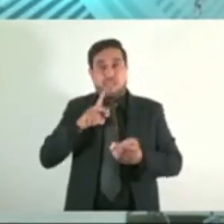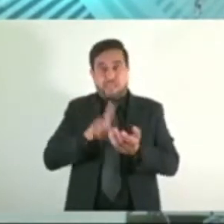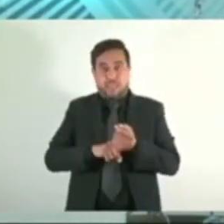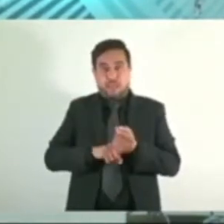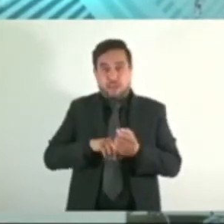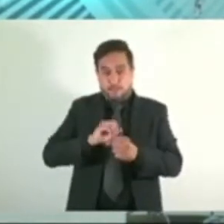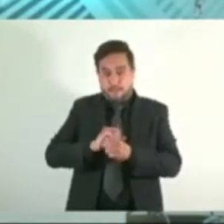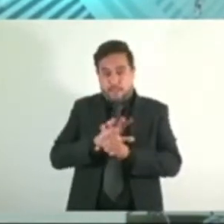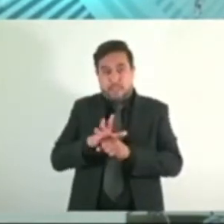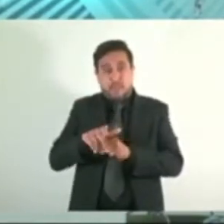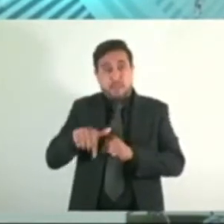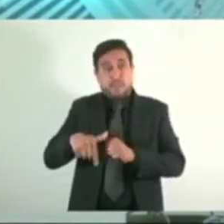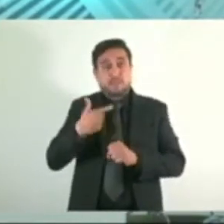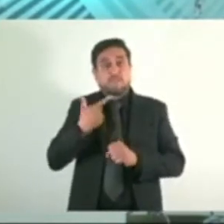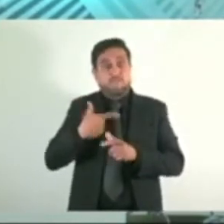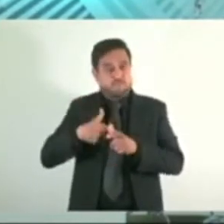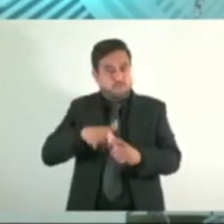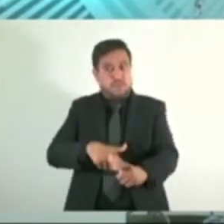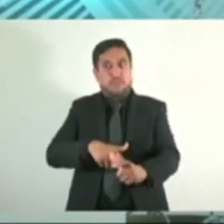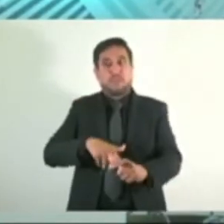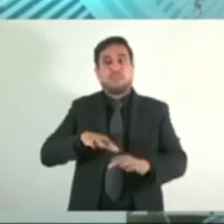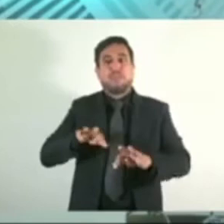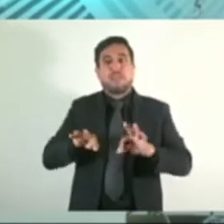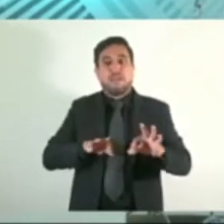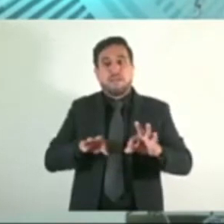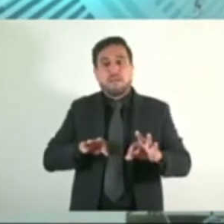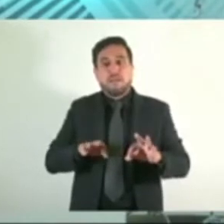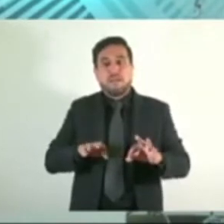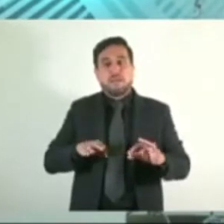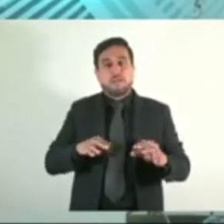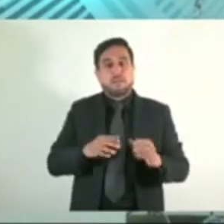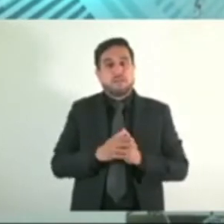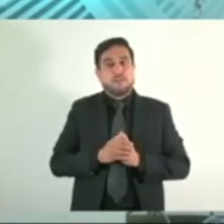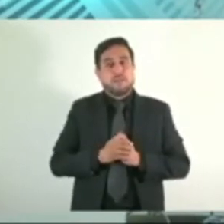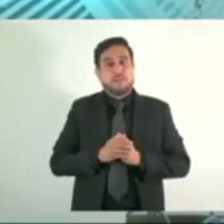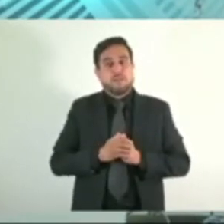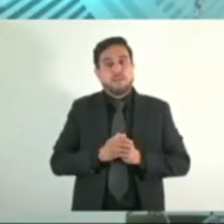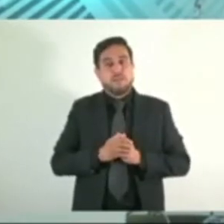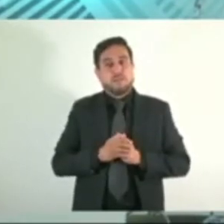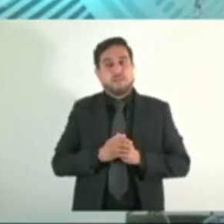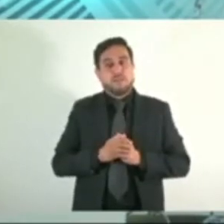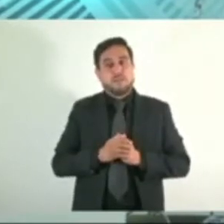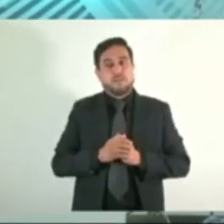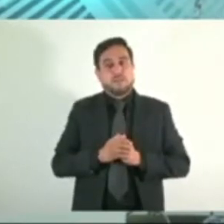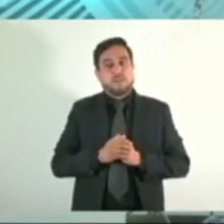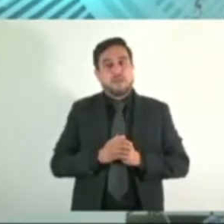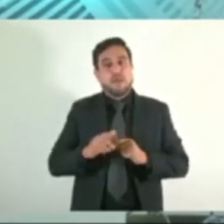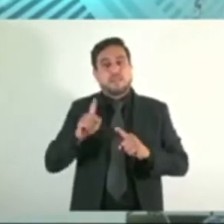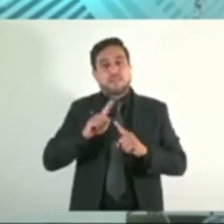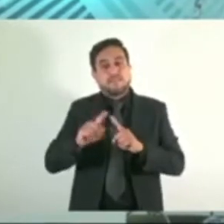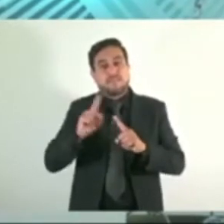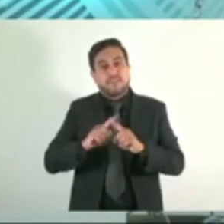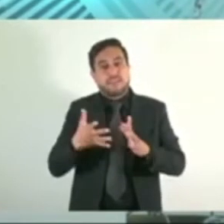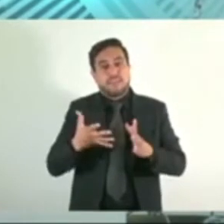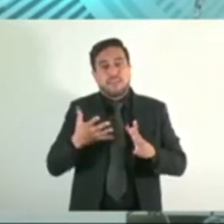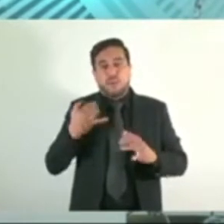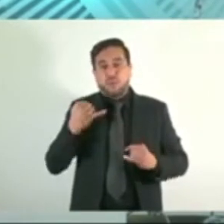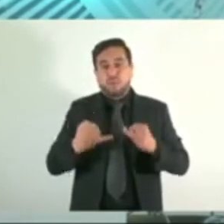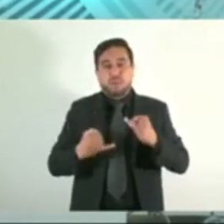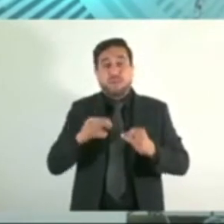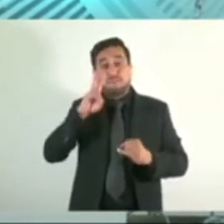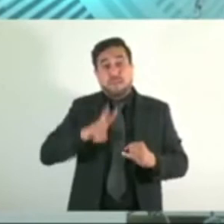seguir operando y sobre todo generando estos casos de justicia. No me resta más